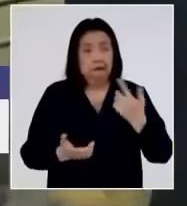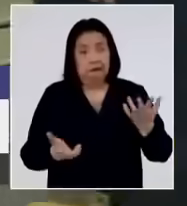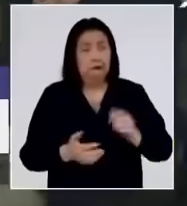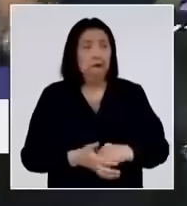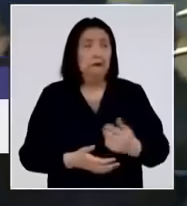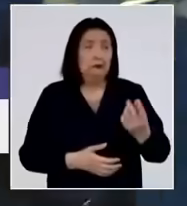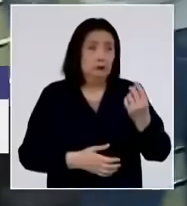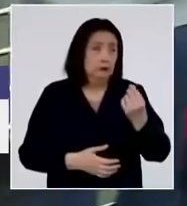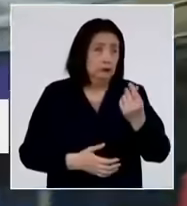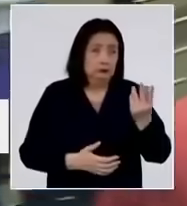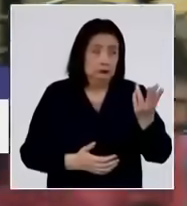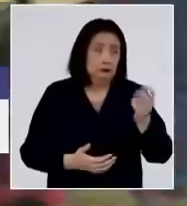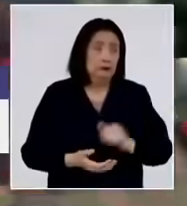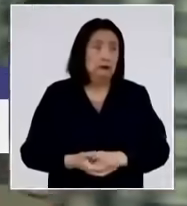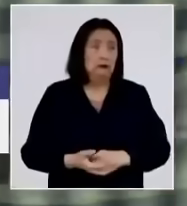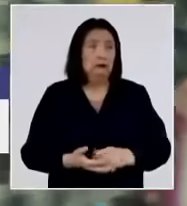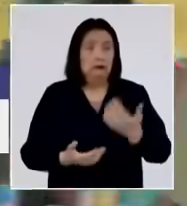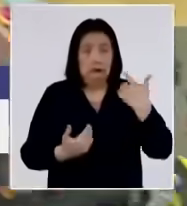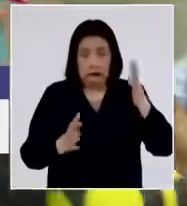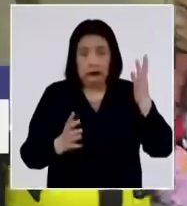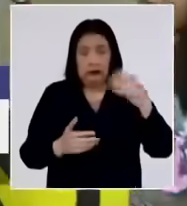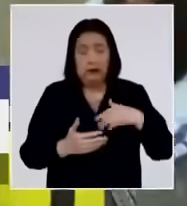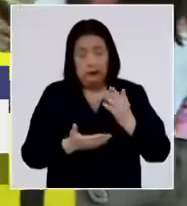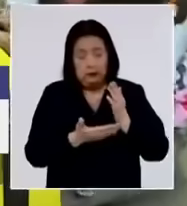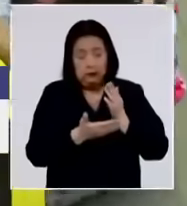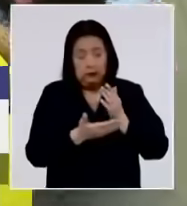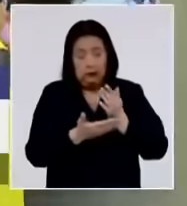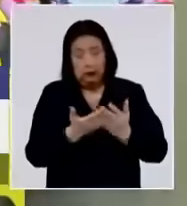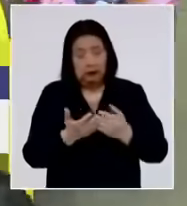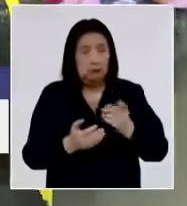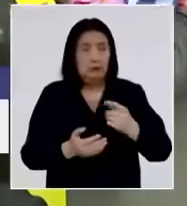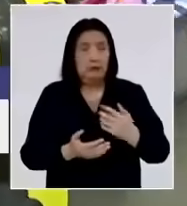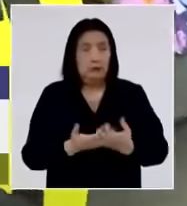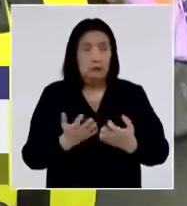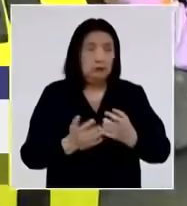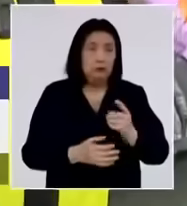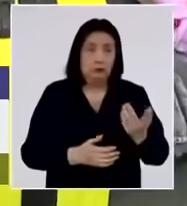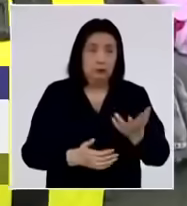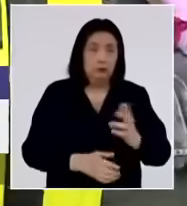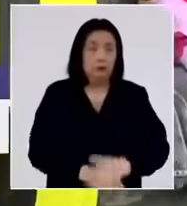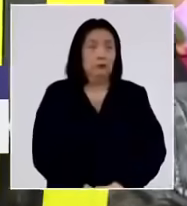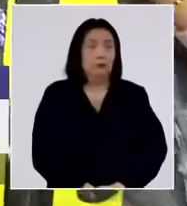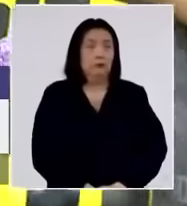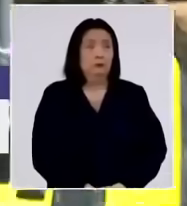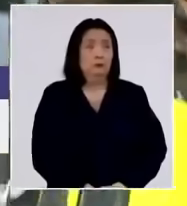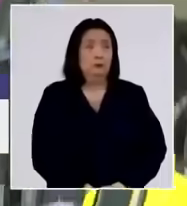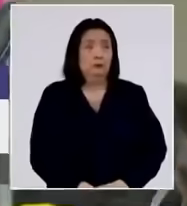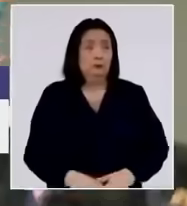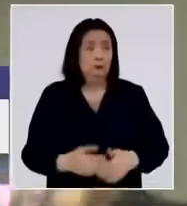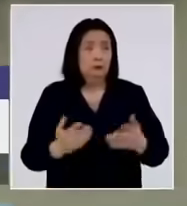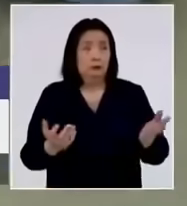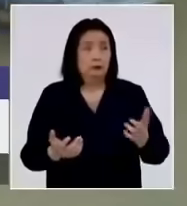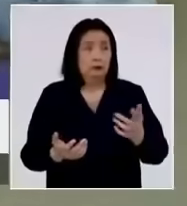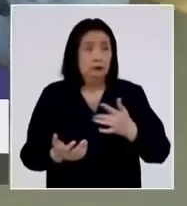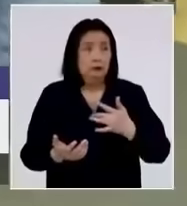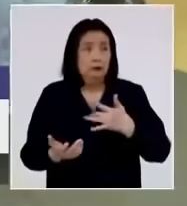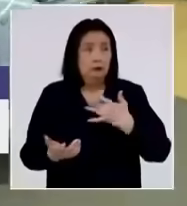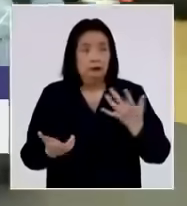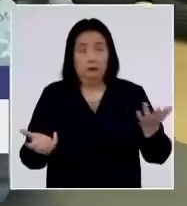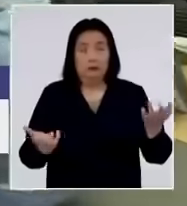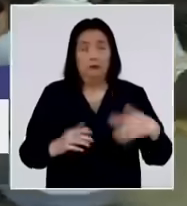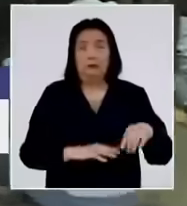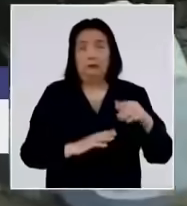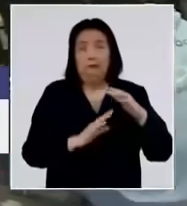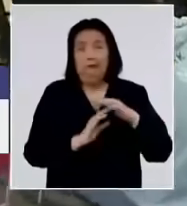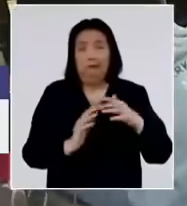con el dinero, como dice, programado, ¿no? Porque económicamente no estamos bien. Y bueno, me sentí